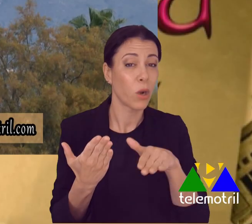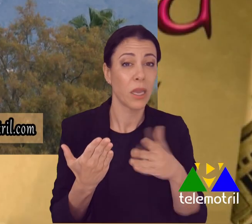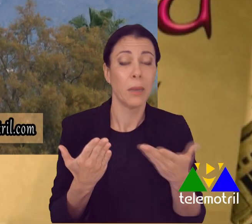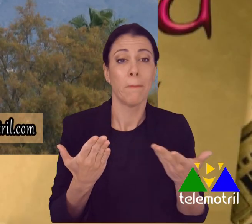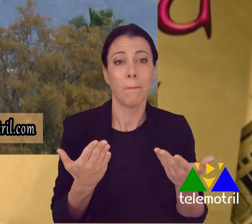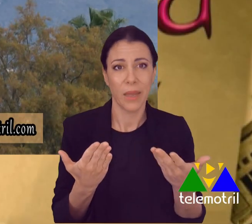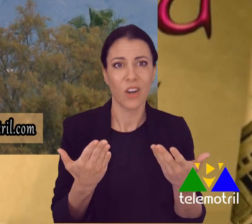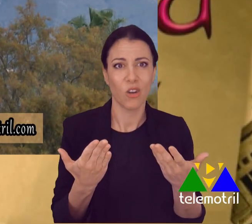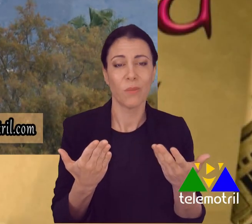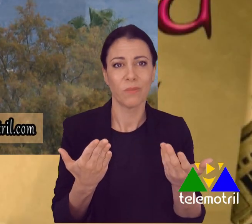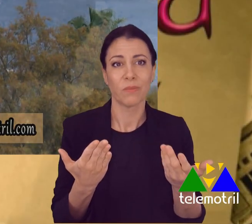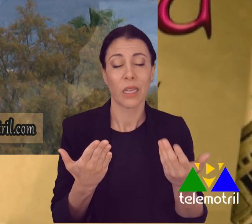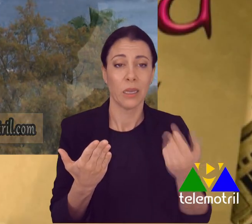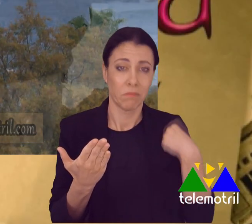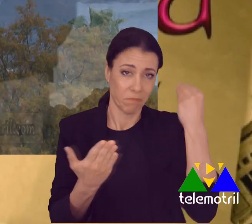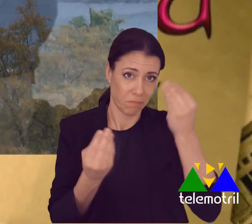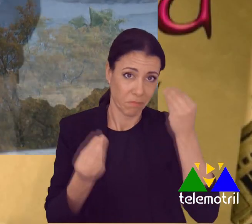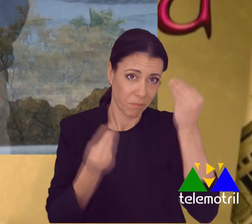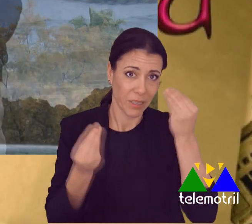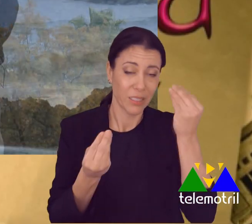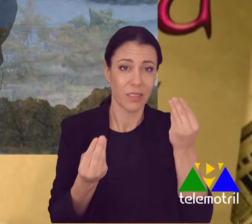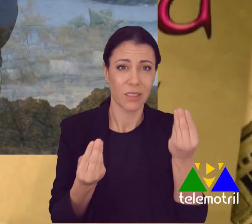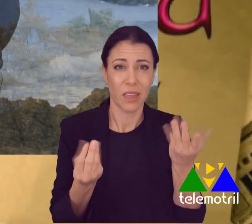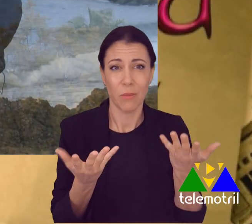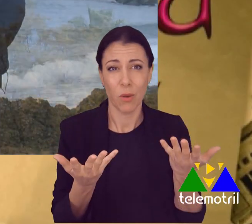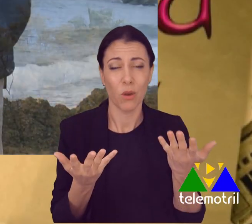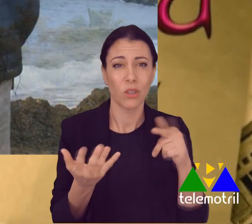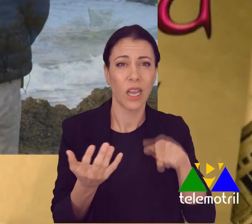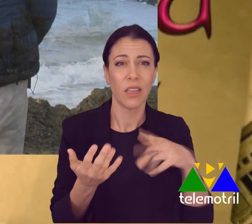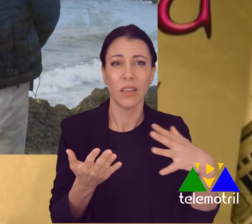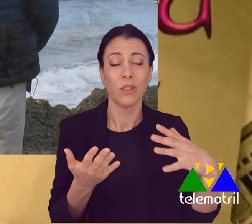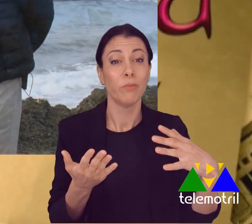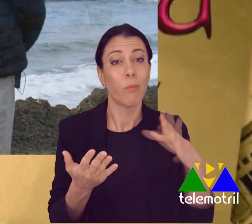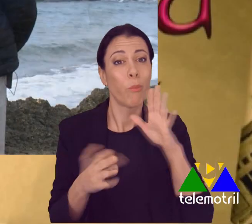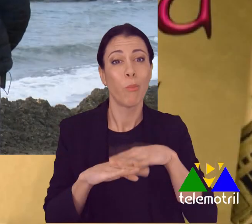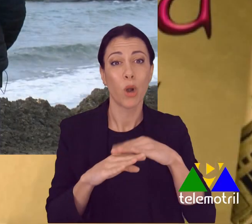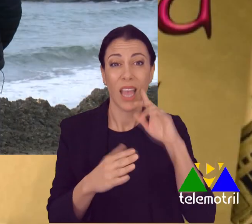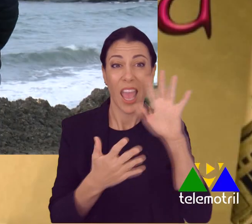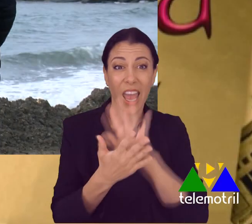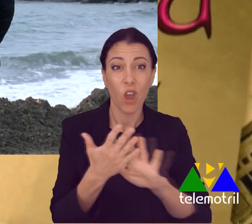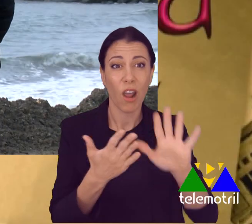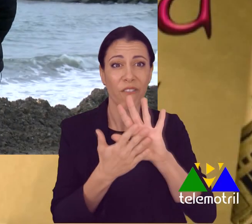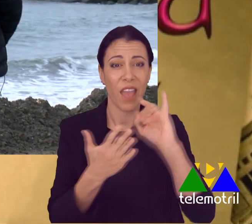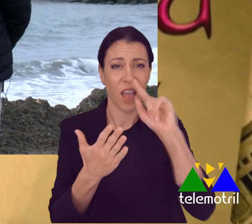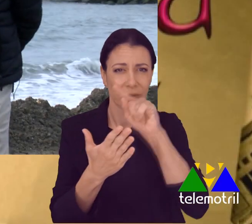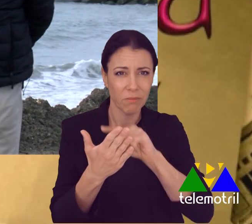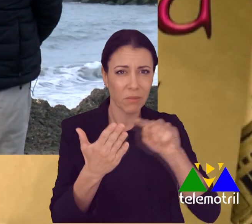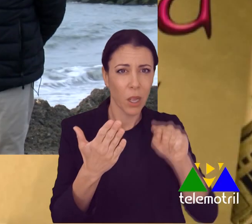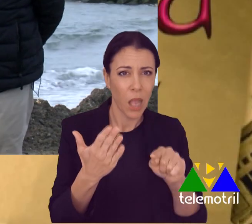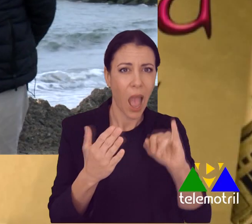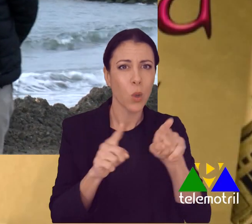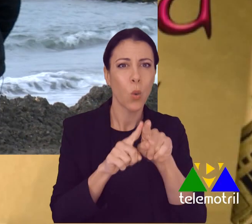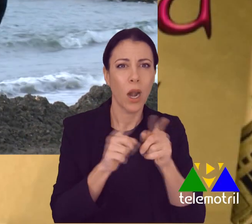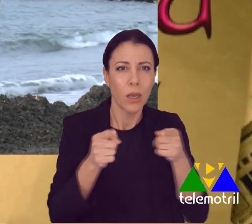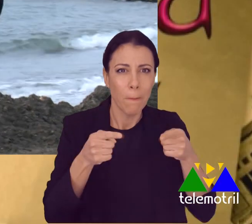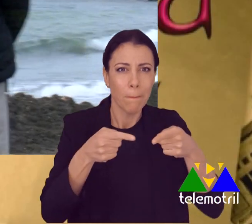pusieron el nombre de la Punta del Santo, sí, sí, ¿no? Sí, es decir, ahí viene la leyenda que Tomás de Aquino y Mercado nos